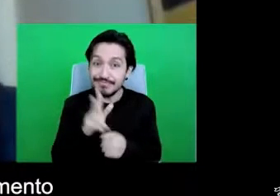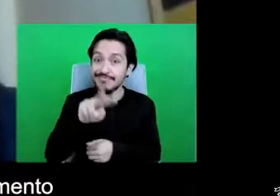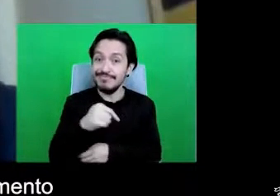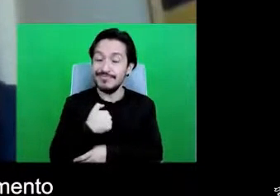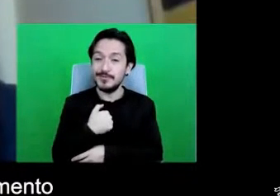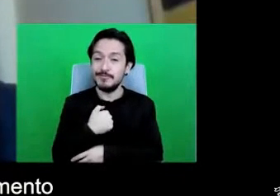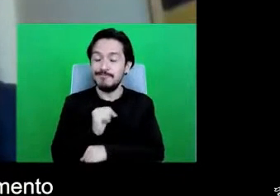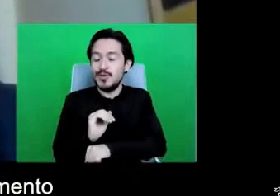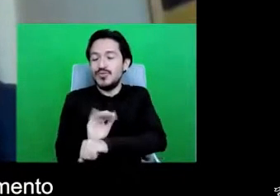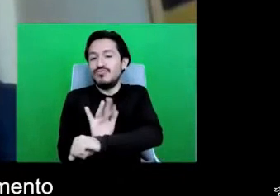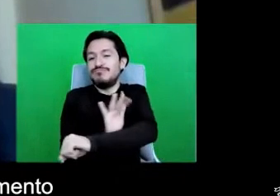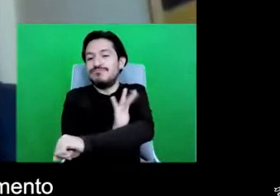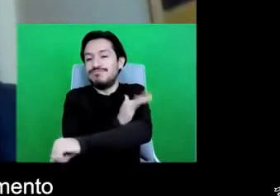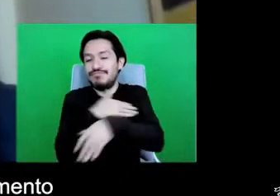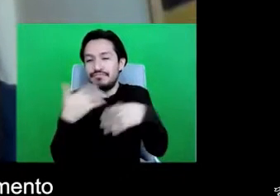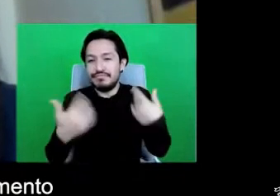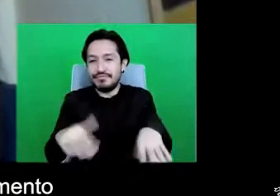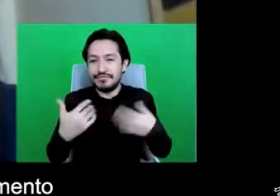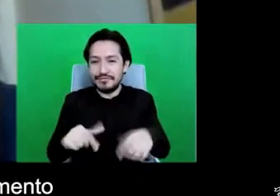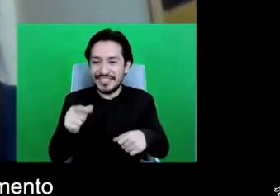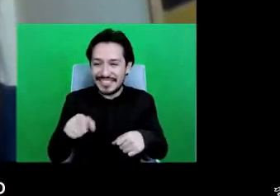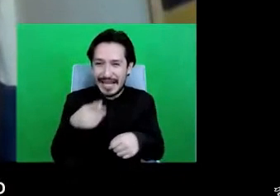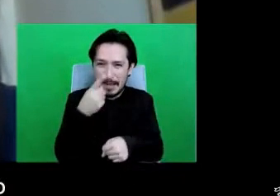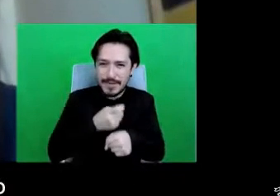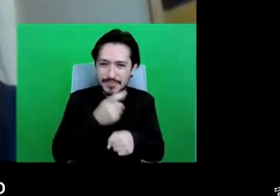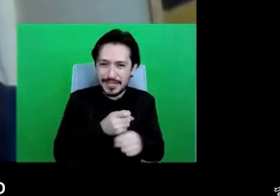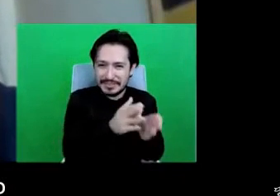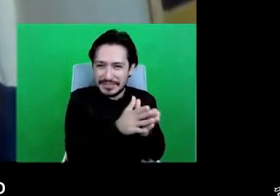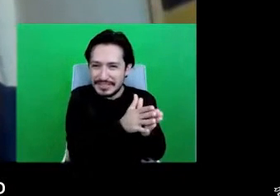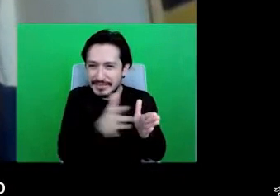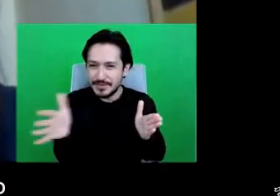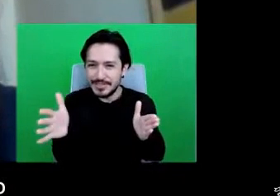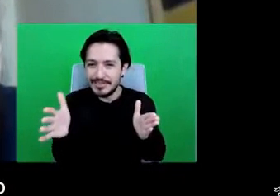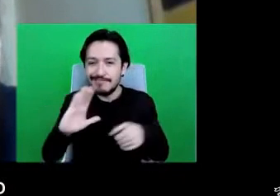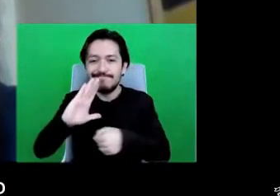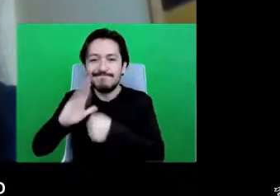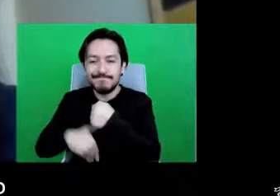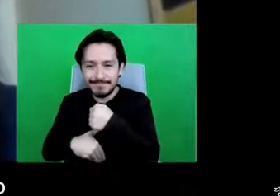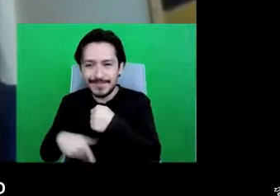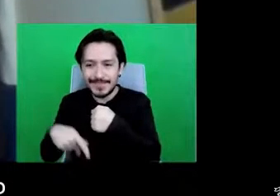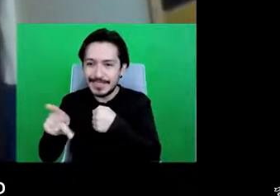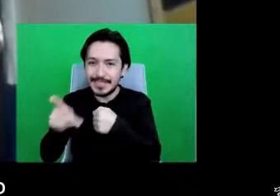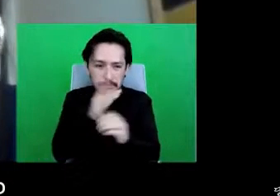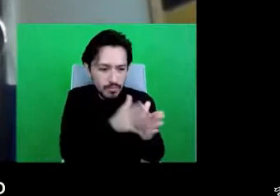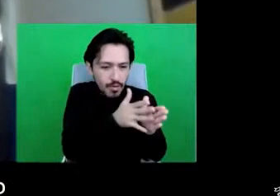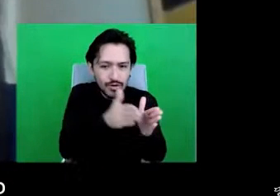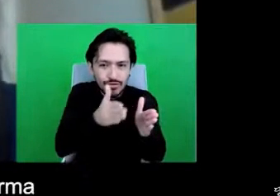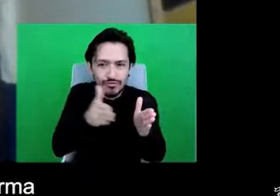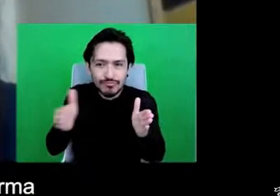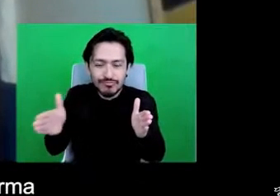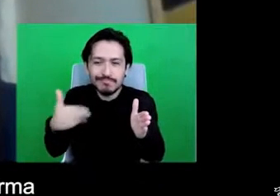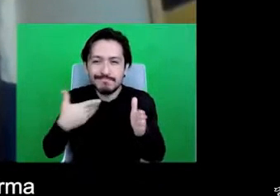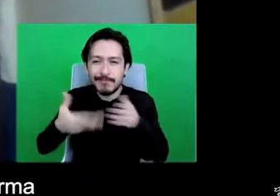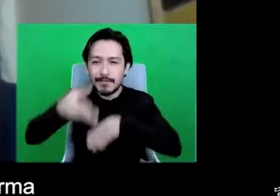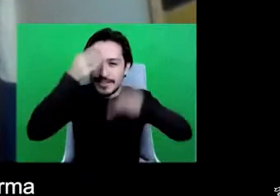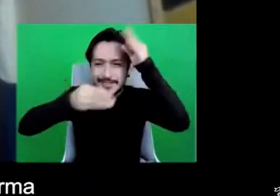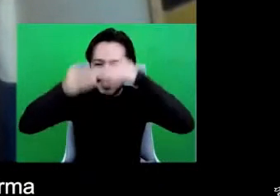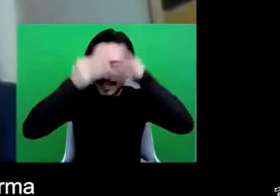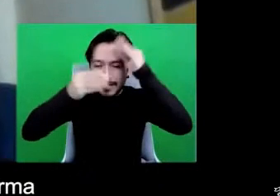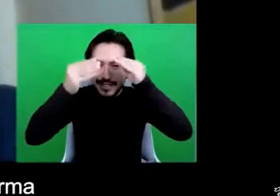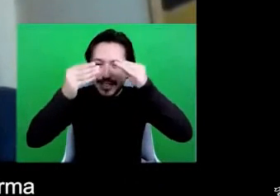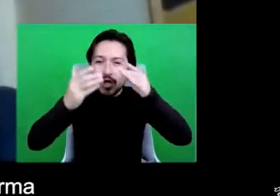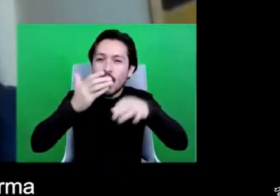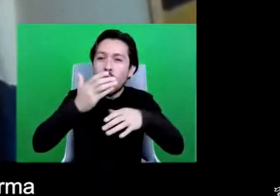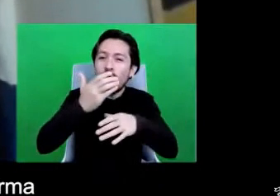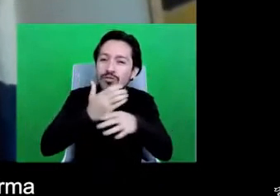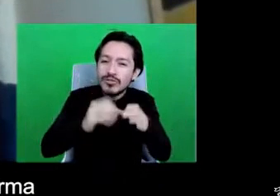un momento muy emocionante que cierra la primera fase de innovación para la cultura, que ha sido un proceso lleno de aprendizajes, retos y